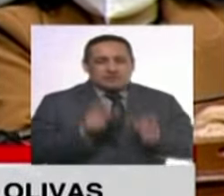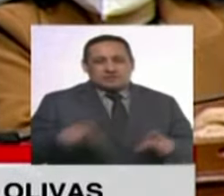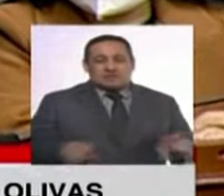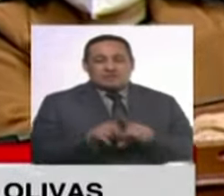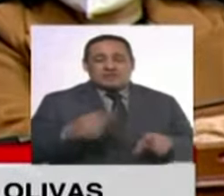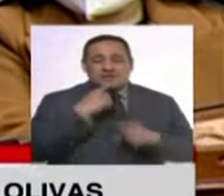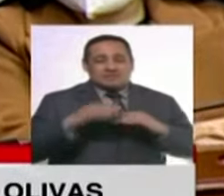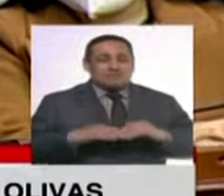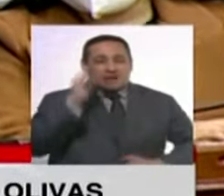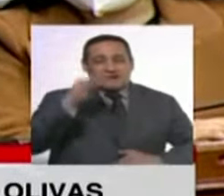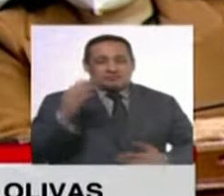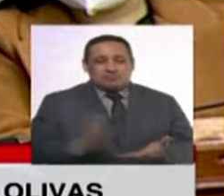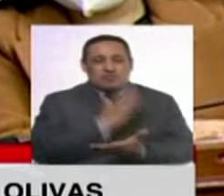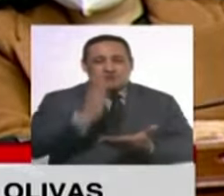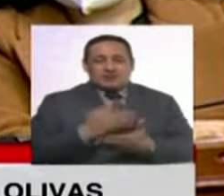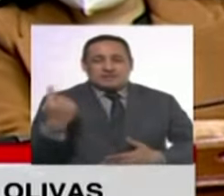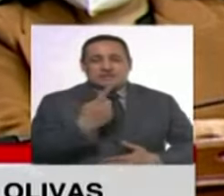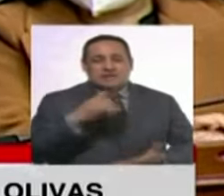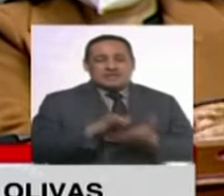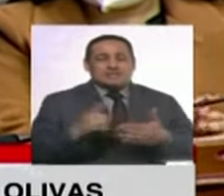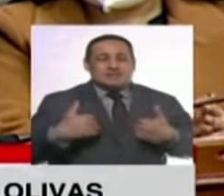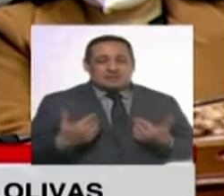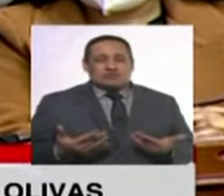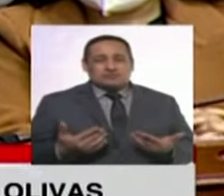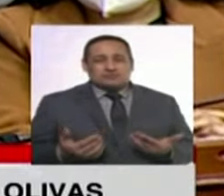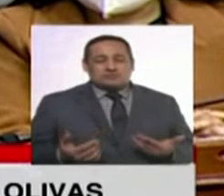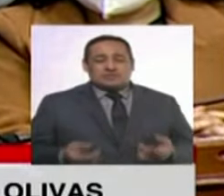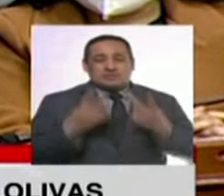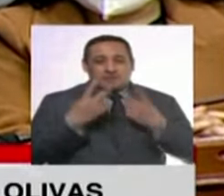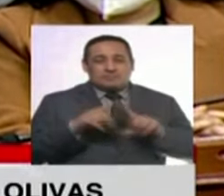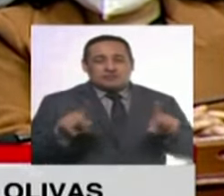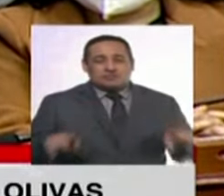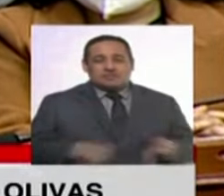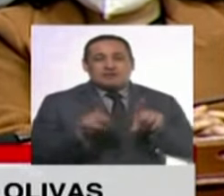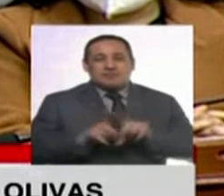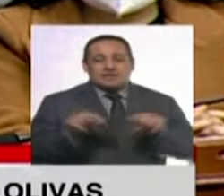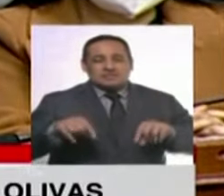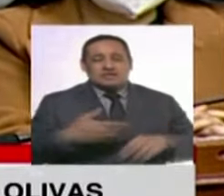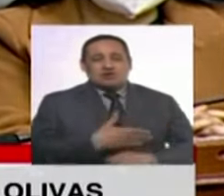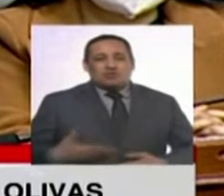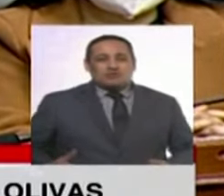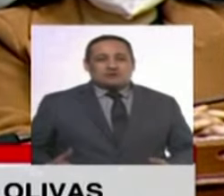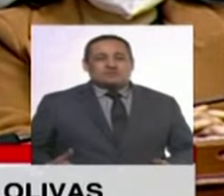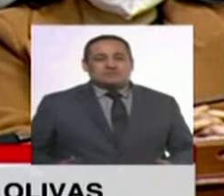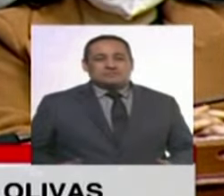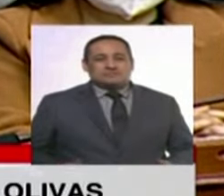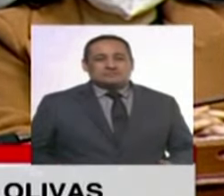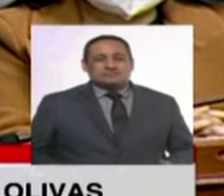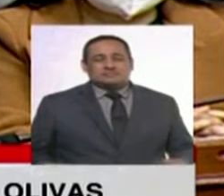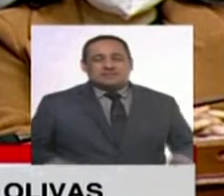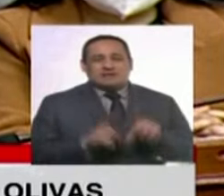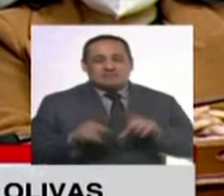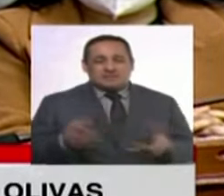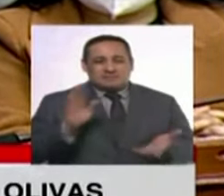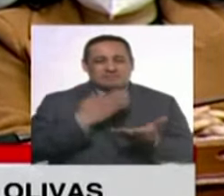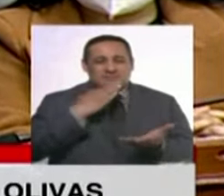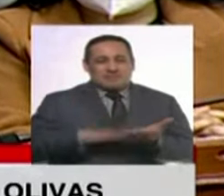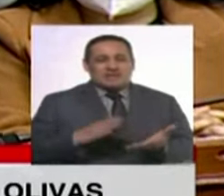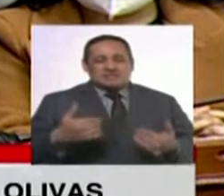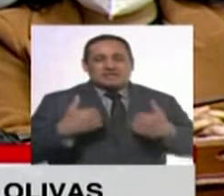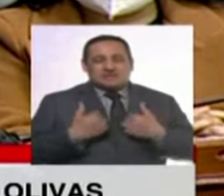es el mayor problema nacional que tenemos sin embargo este gobierno además de